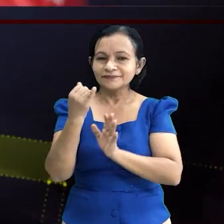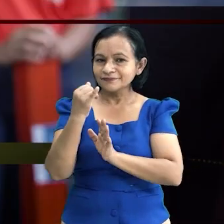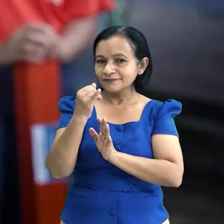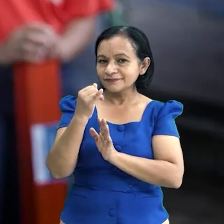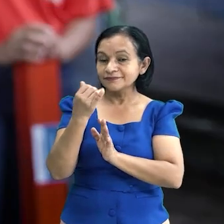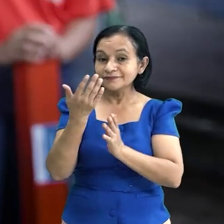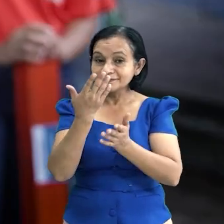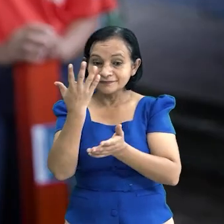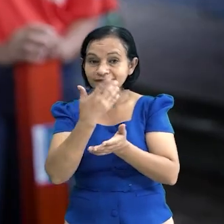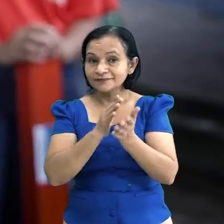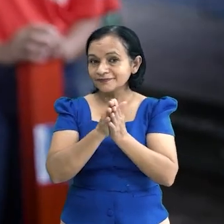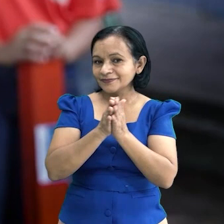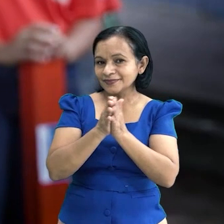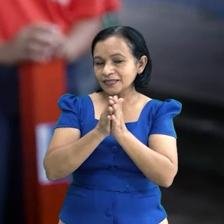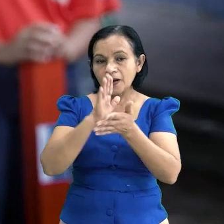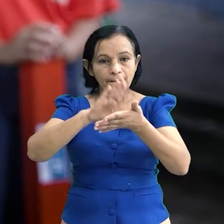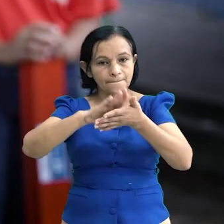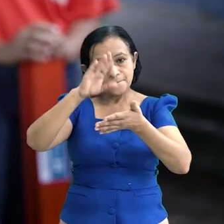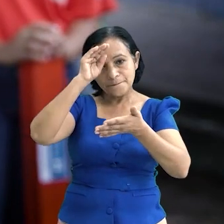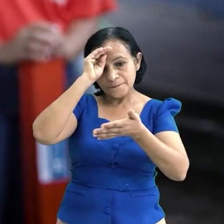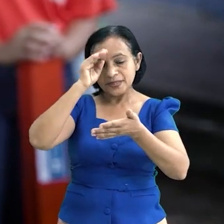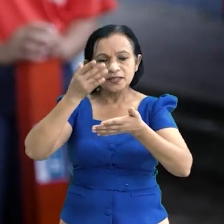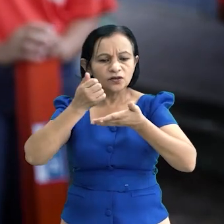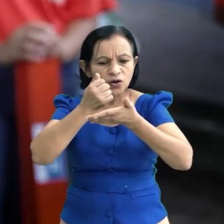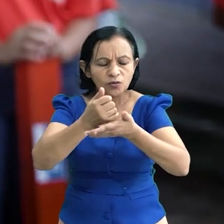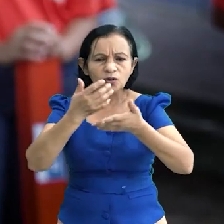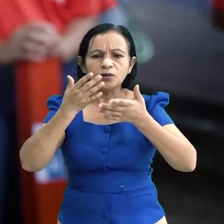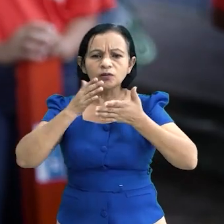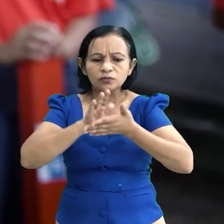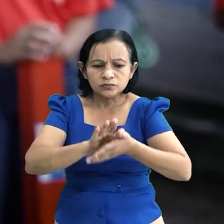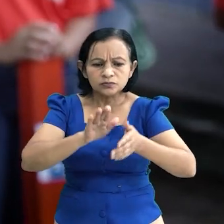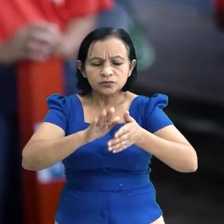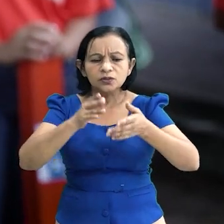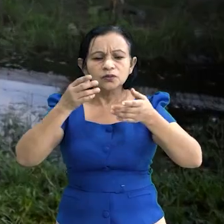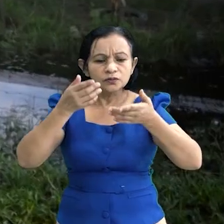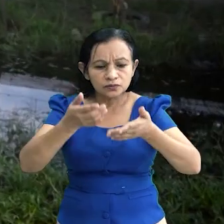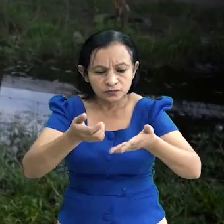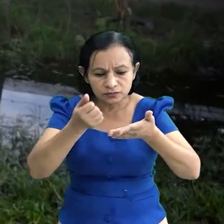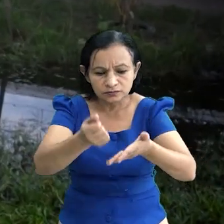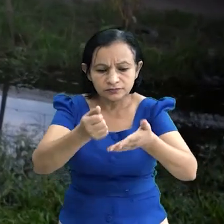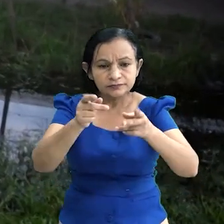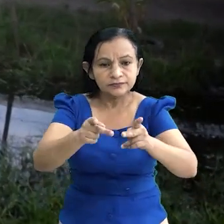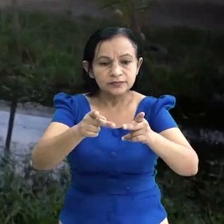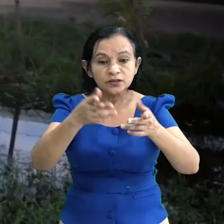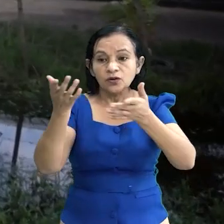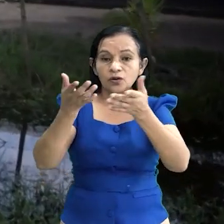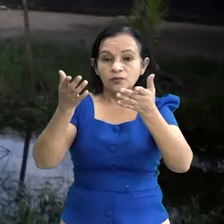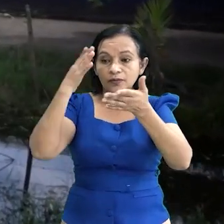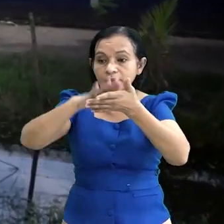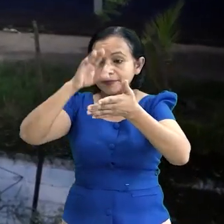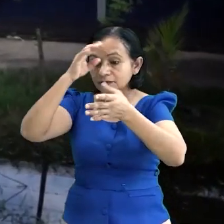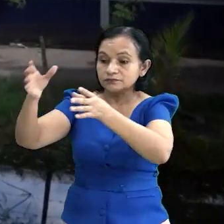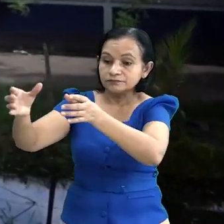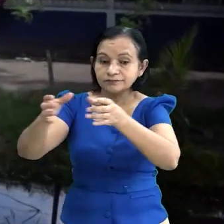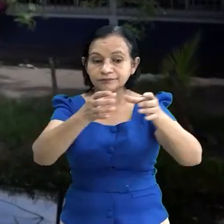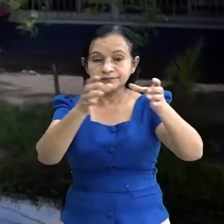Está muy interesante, sobre todo aprender los primeros auxilios, aprender sobre las evacuaciones.